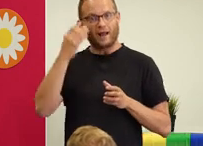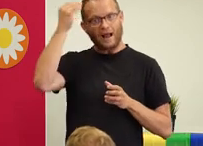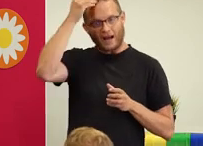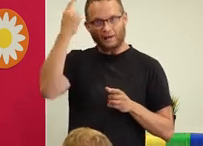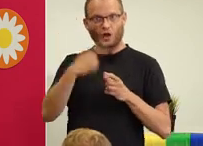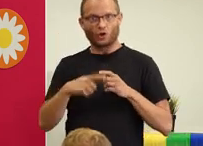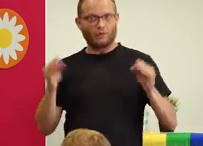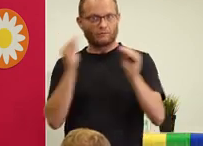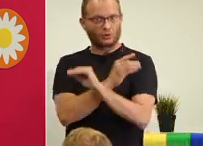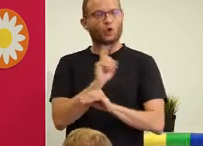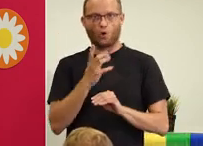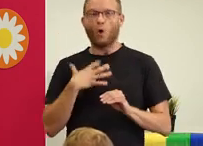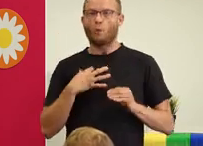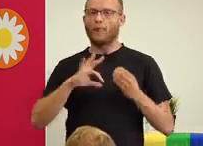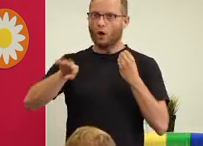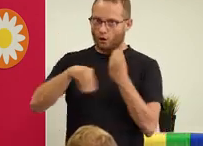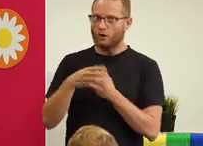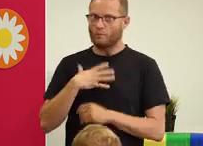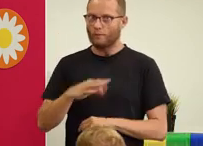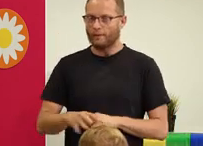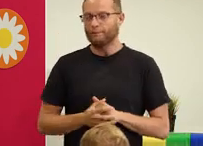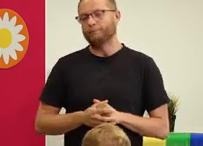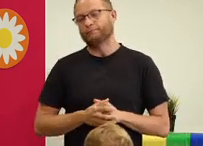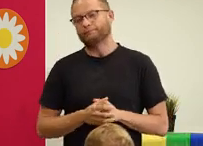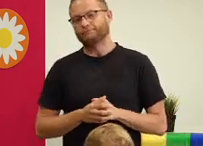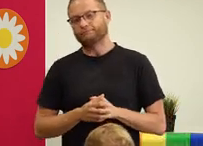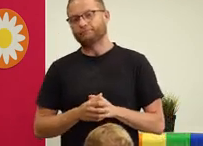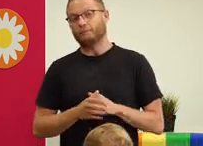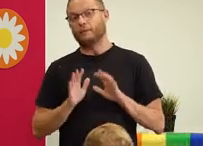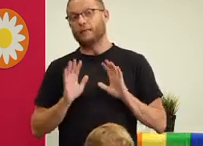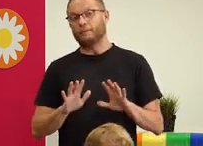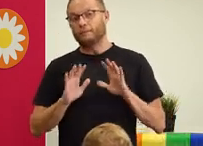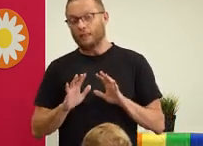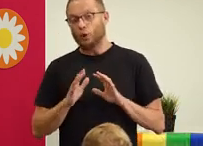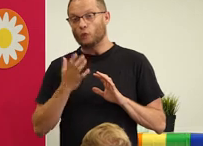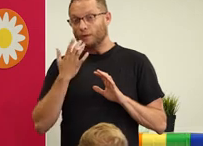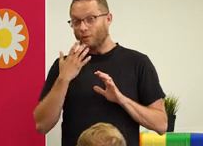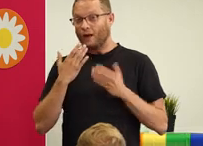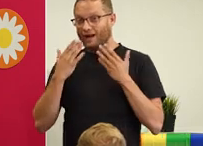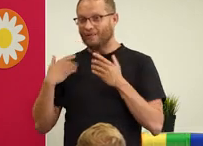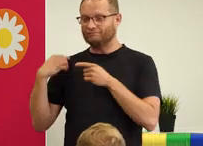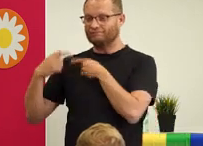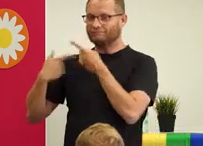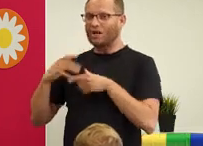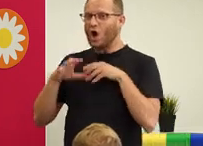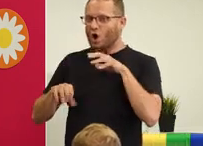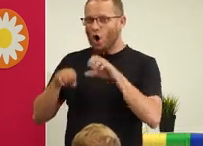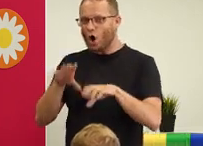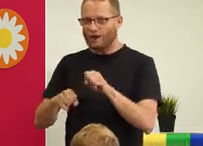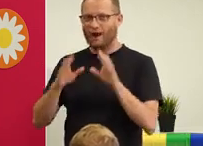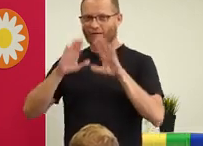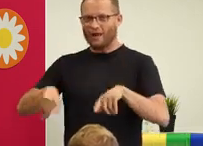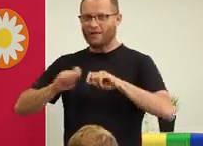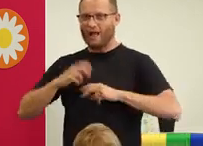cosas incontrarias, sino complementarias. Sin embargo, la herencia colonial ha marcado